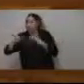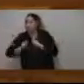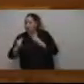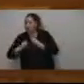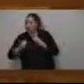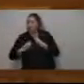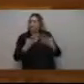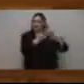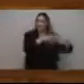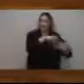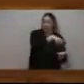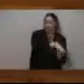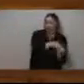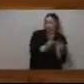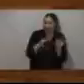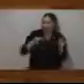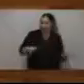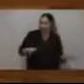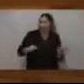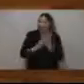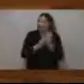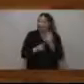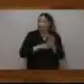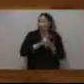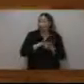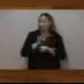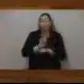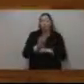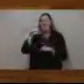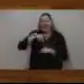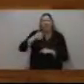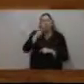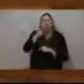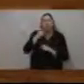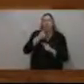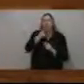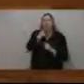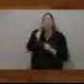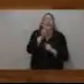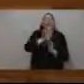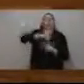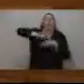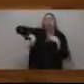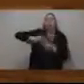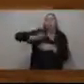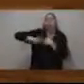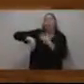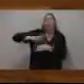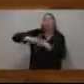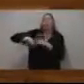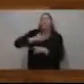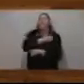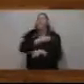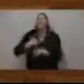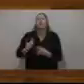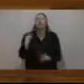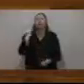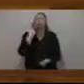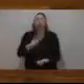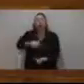Y como en este Parlamento son muy amigos de tergiversar las palabras, quiero que conste expresamente en acta, que nos estamos hablando aquí ahora de